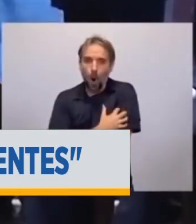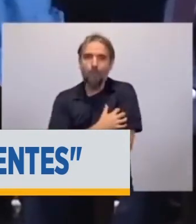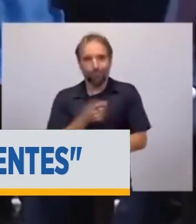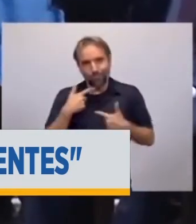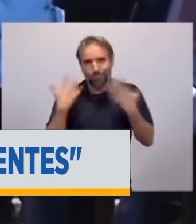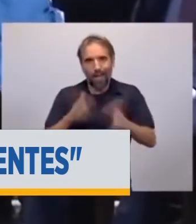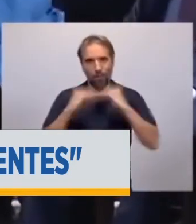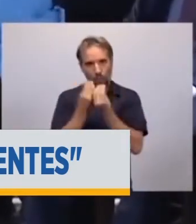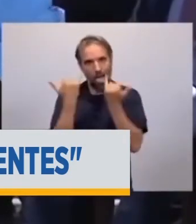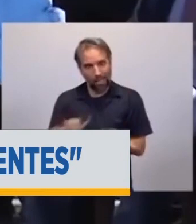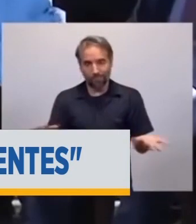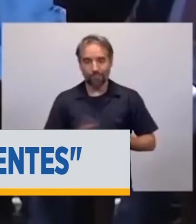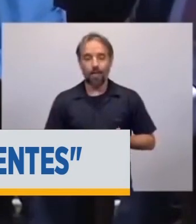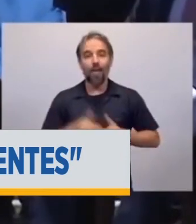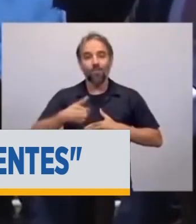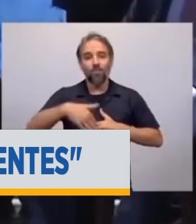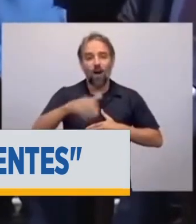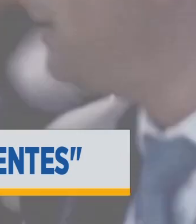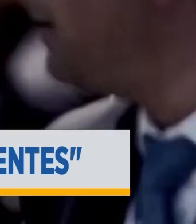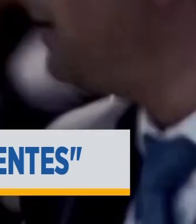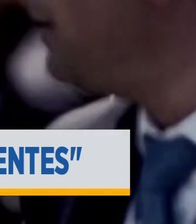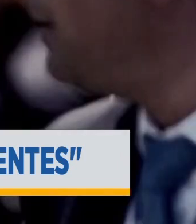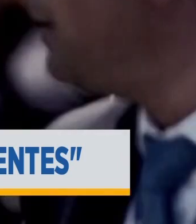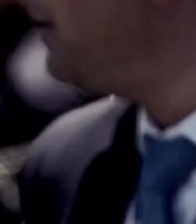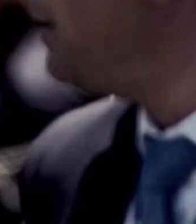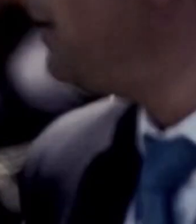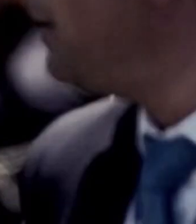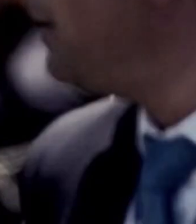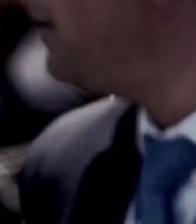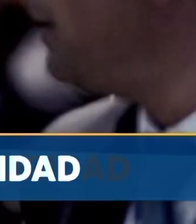indigentes. Habrá esta inflación.